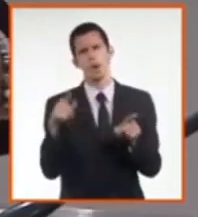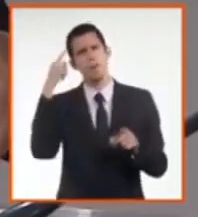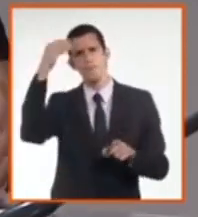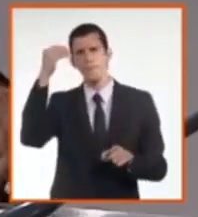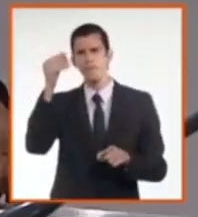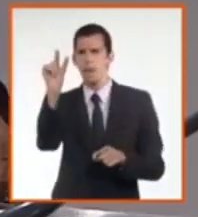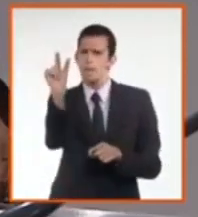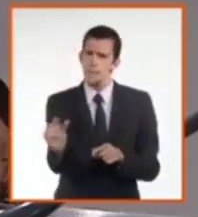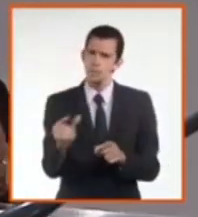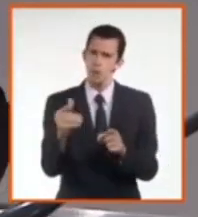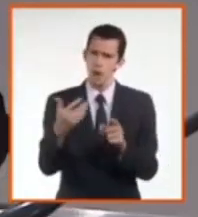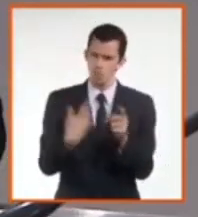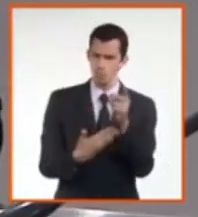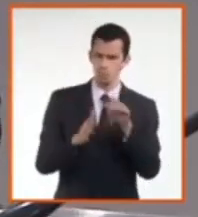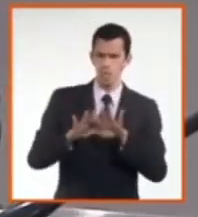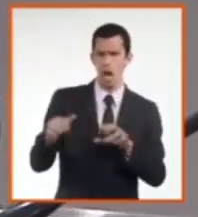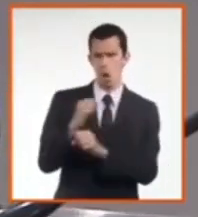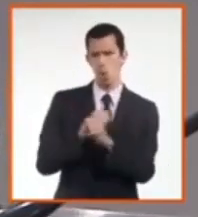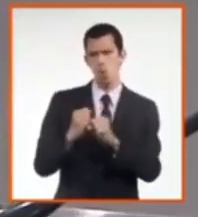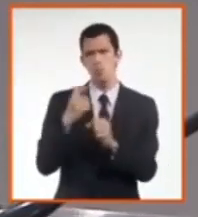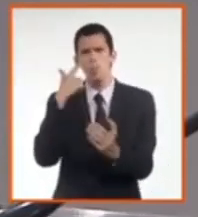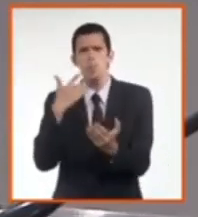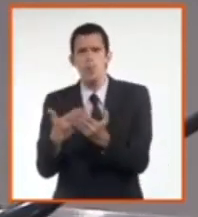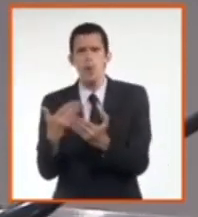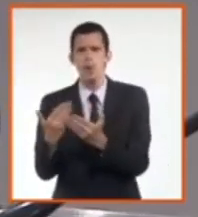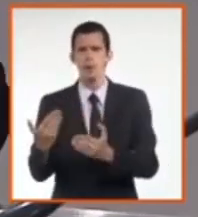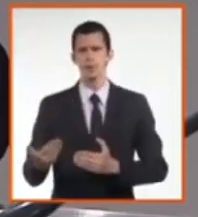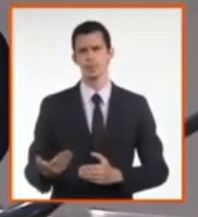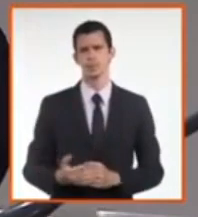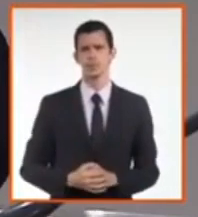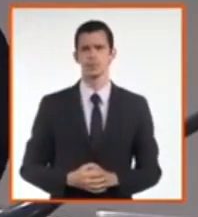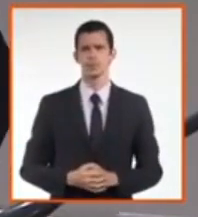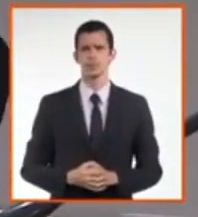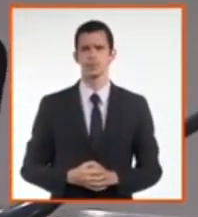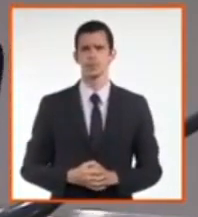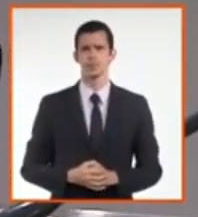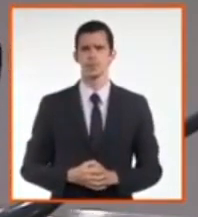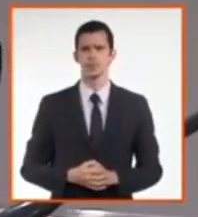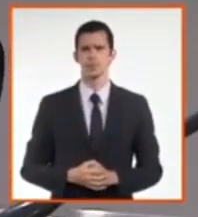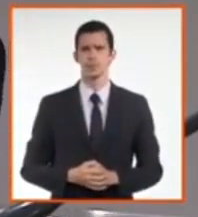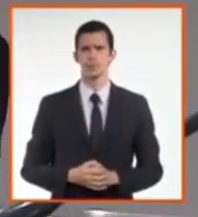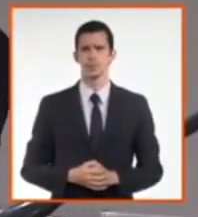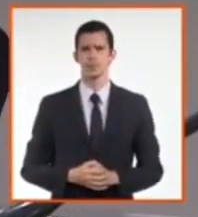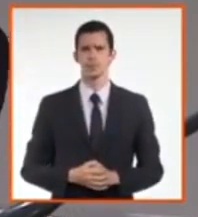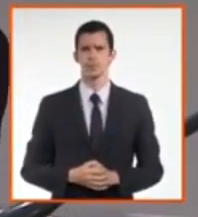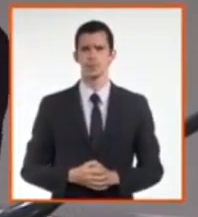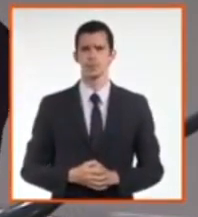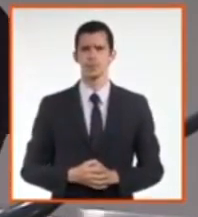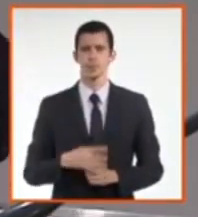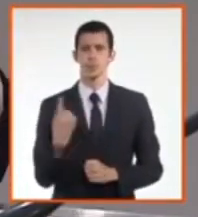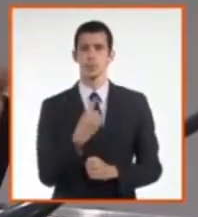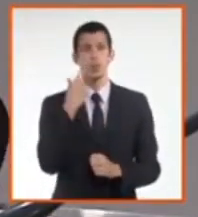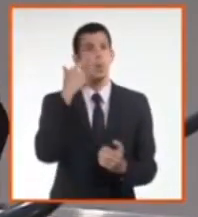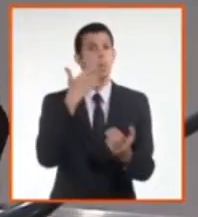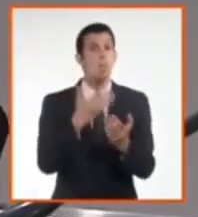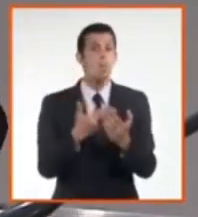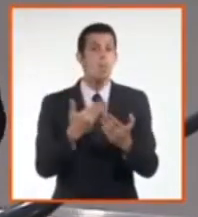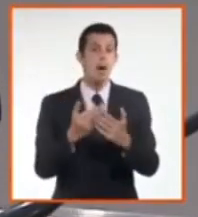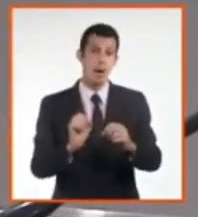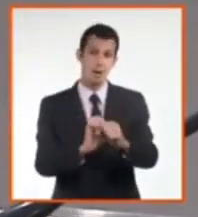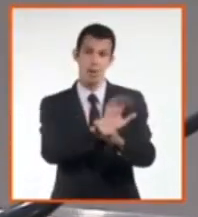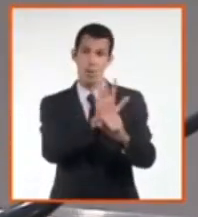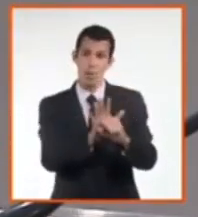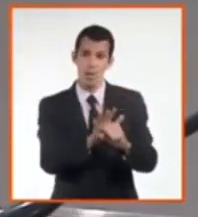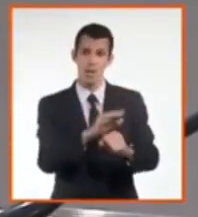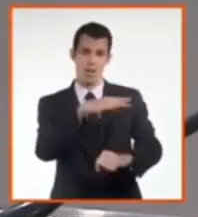a los protocolos de salud pública porque hoy es diagnóstico que tenemos suma ya detecta los cinco días después de empezar los